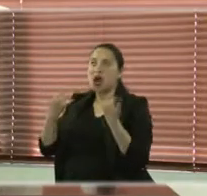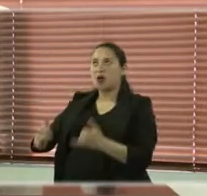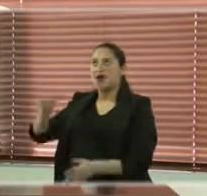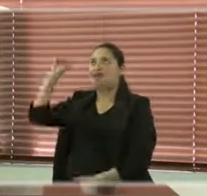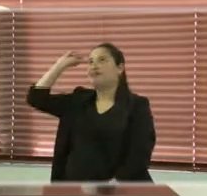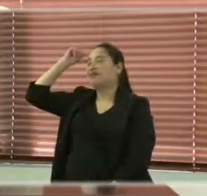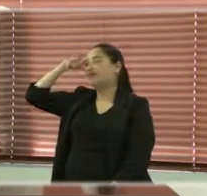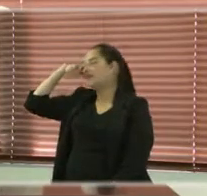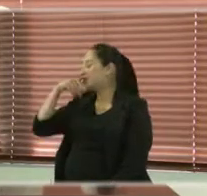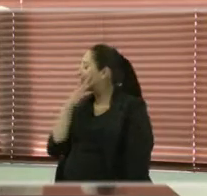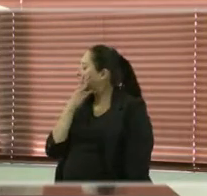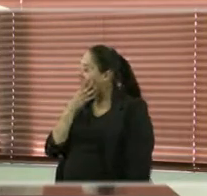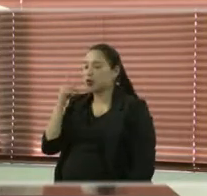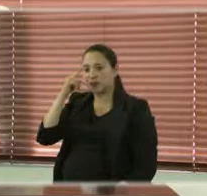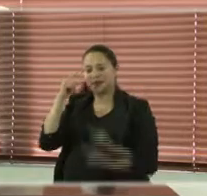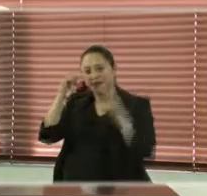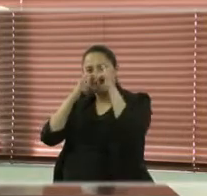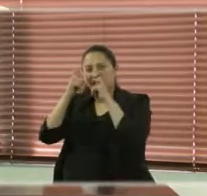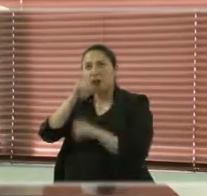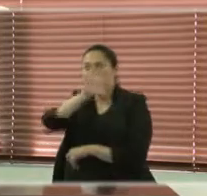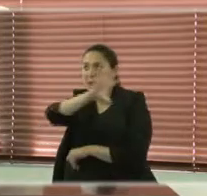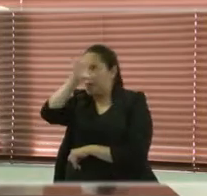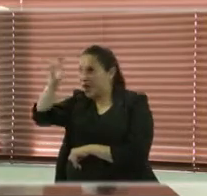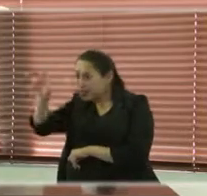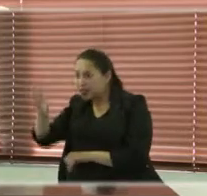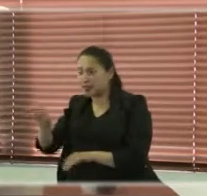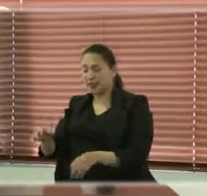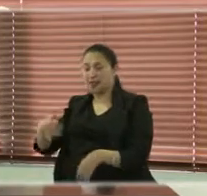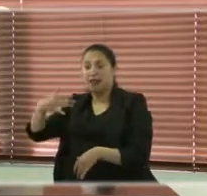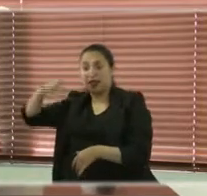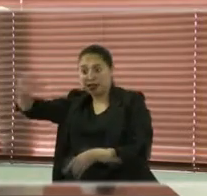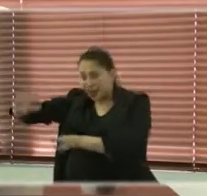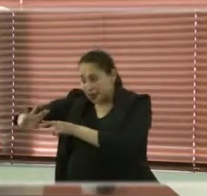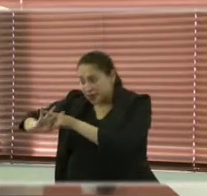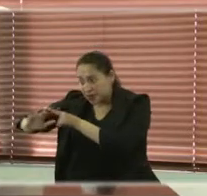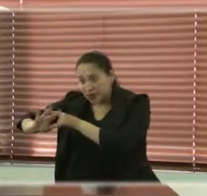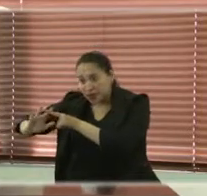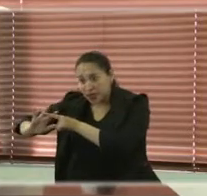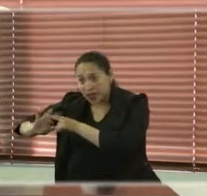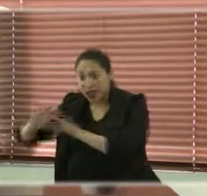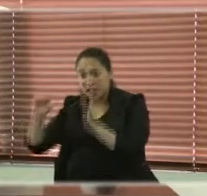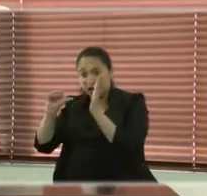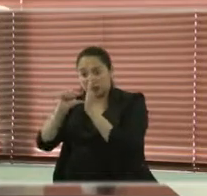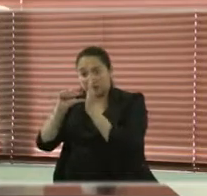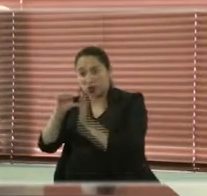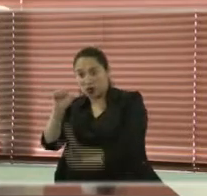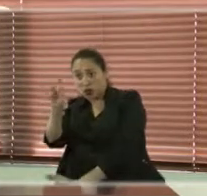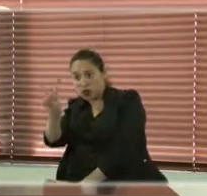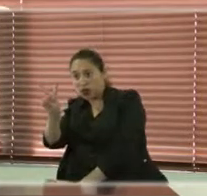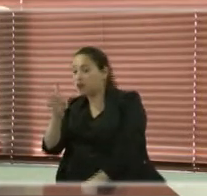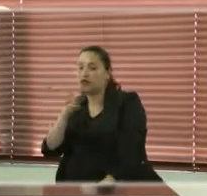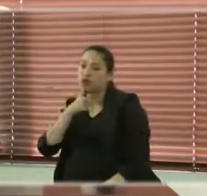ningún país que podamos decir este implementando plenamente el artículo doce